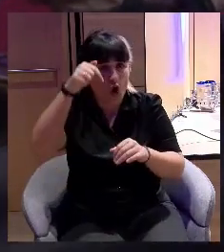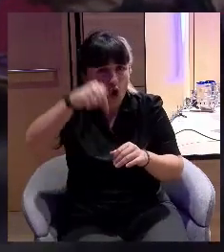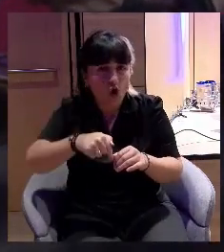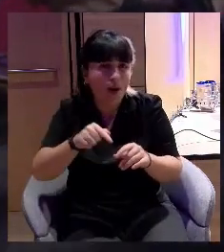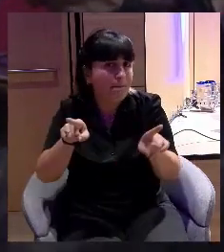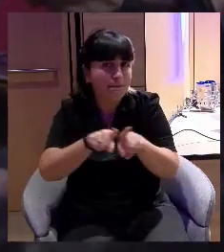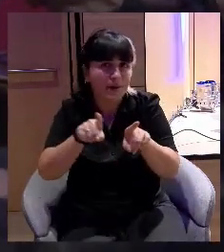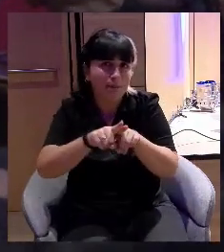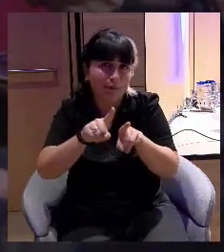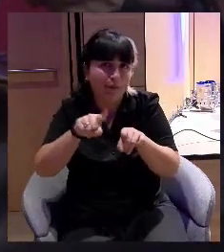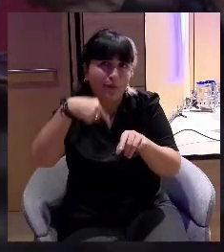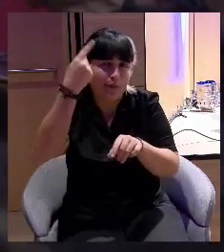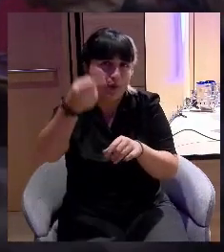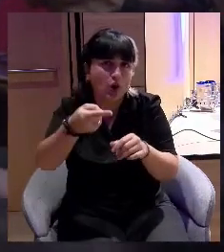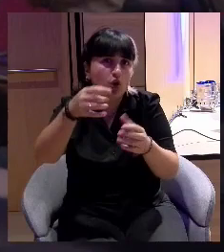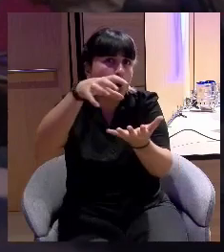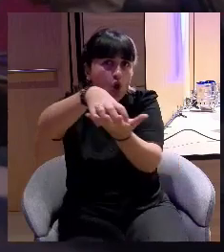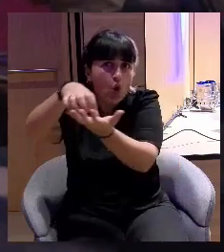más concreto.